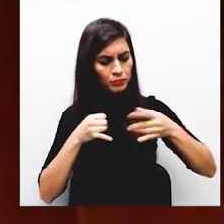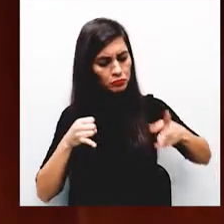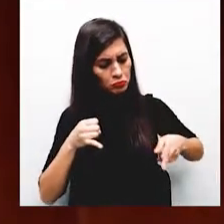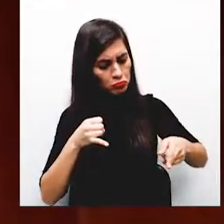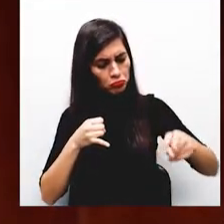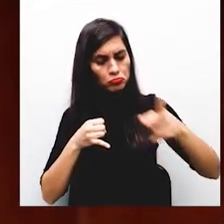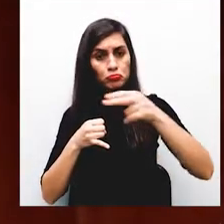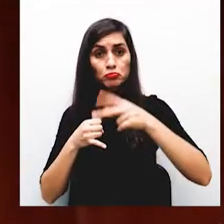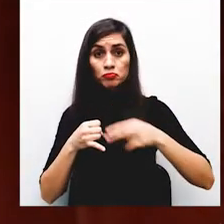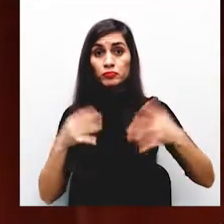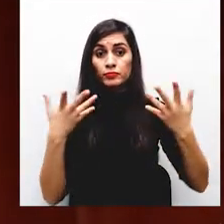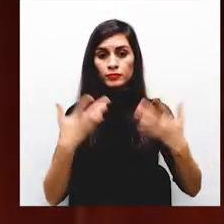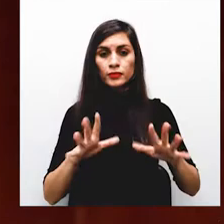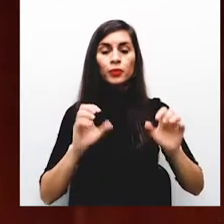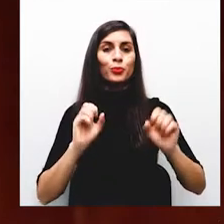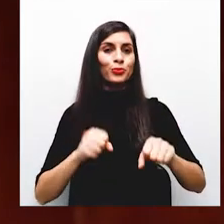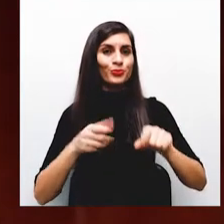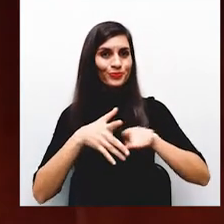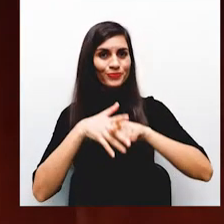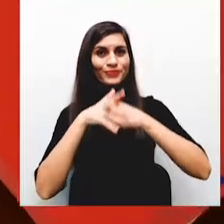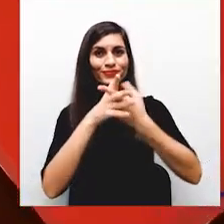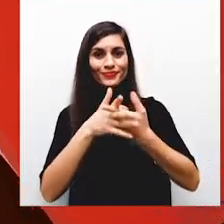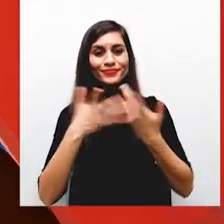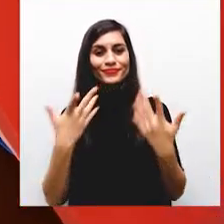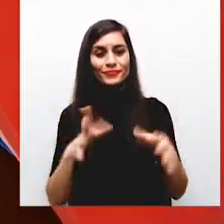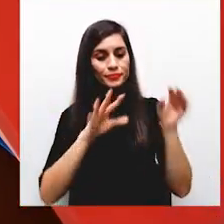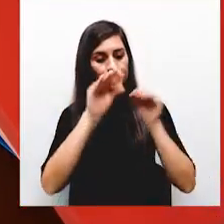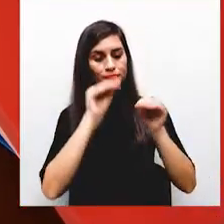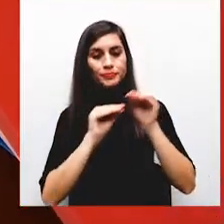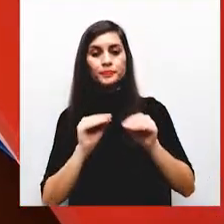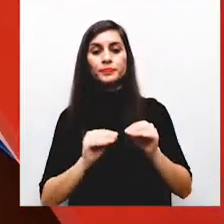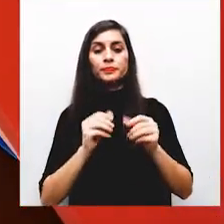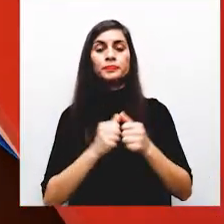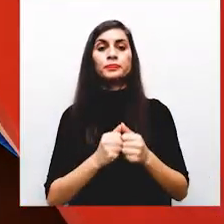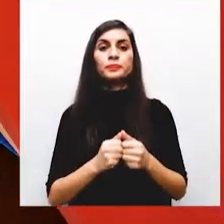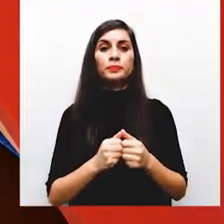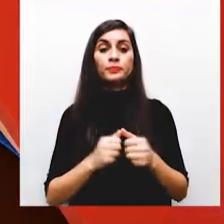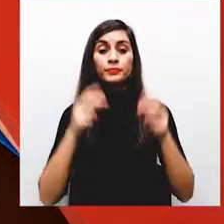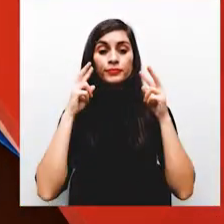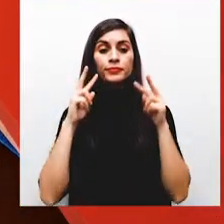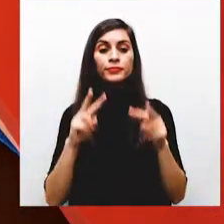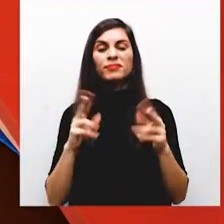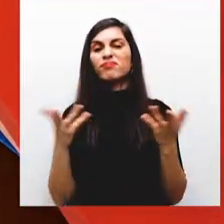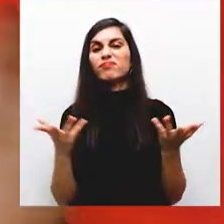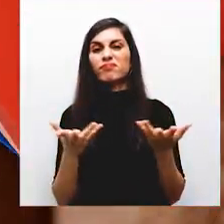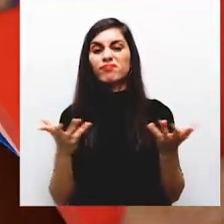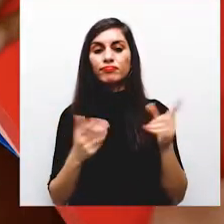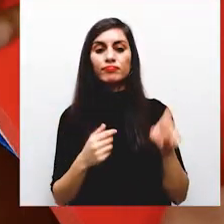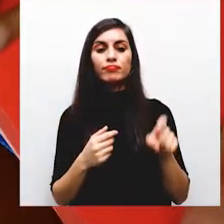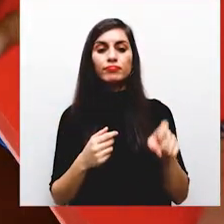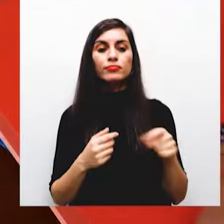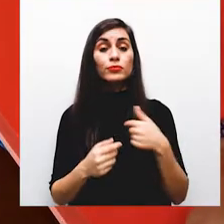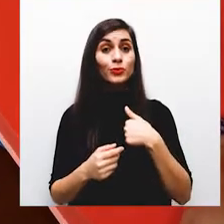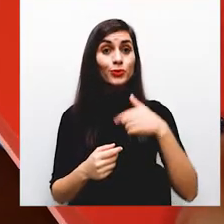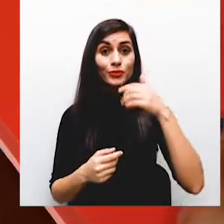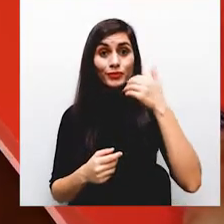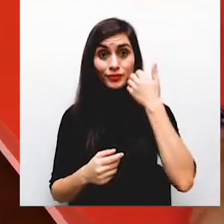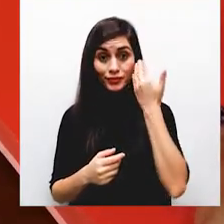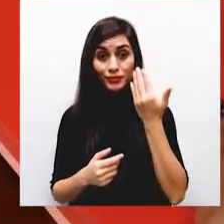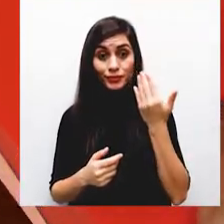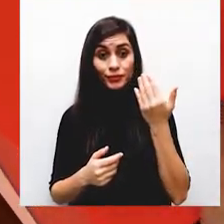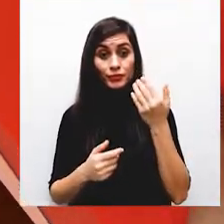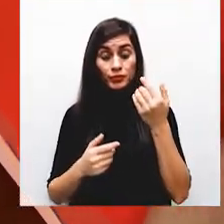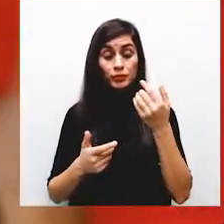haya recortado, ya puedo empezar a trabajar en mi superficie. Entonces, para esto